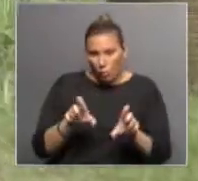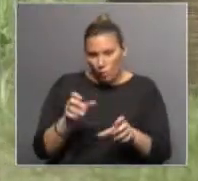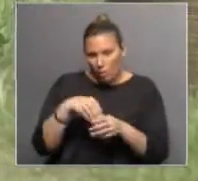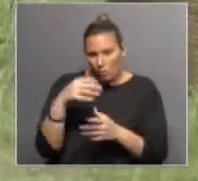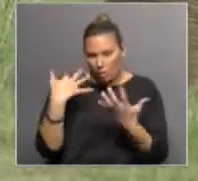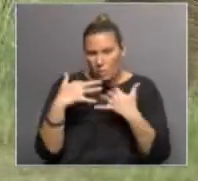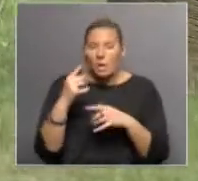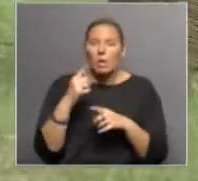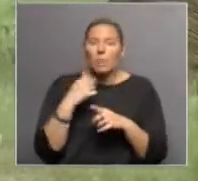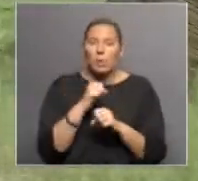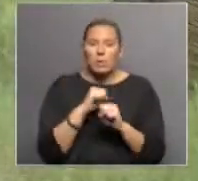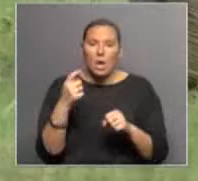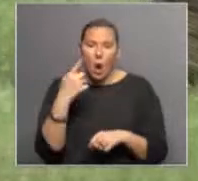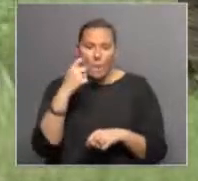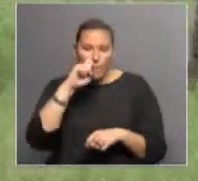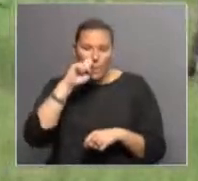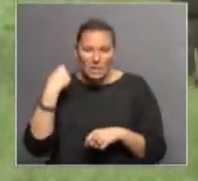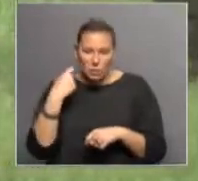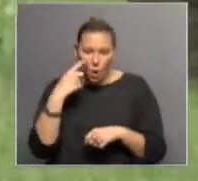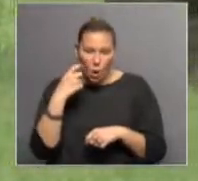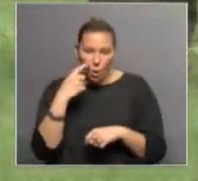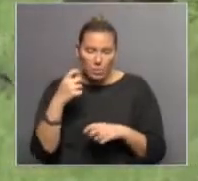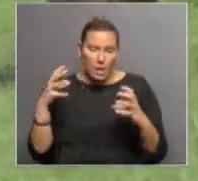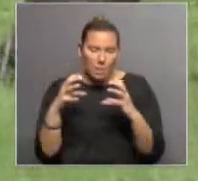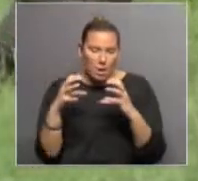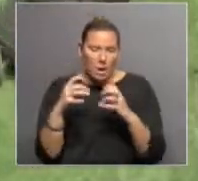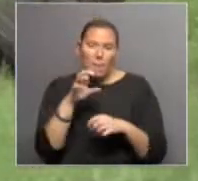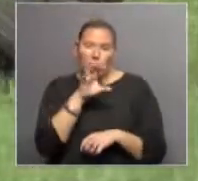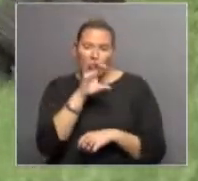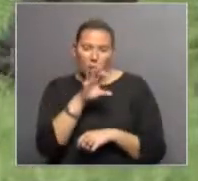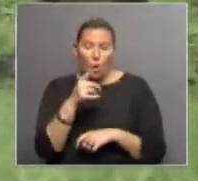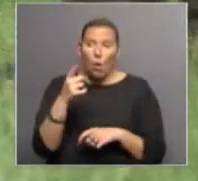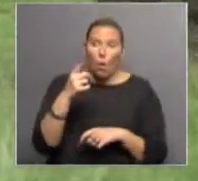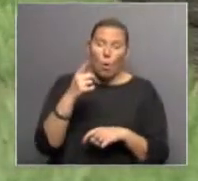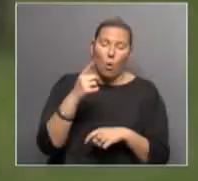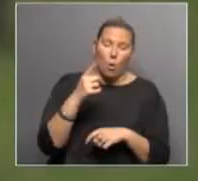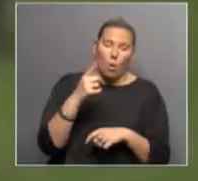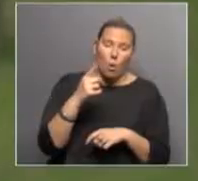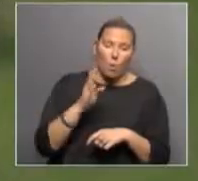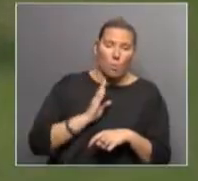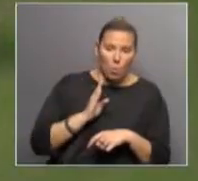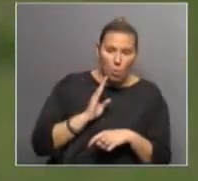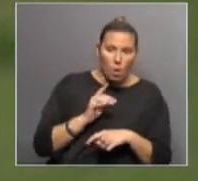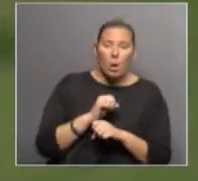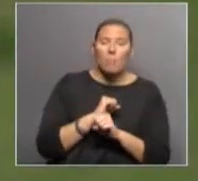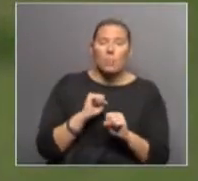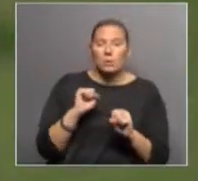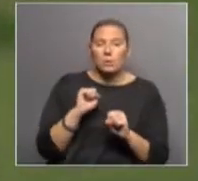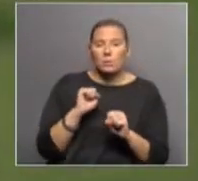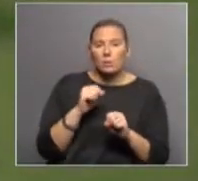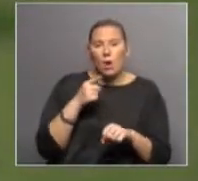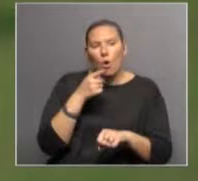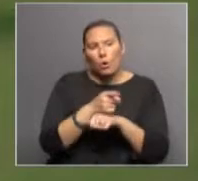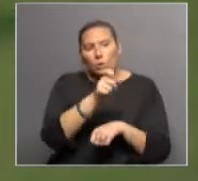La agresividad puede ser entre machos, en el caso de agresividad entre perros, entre machos o entre hembras. En el caso de agresividad